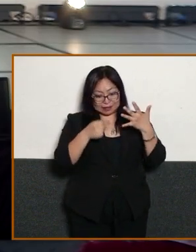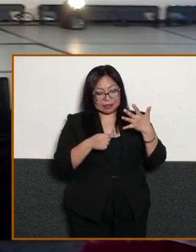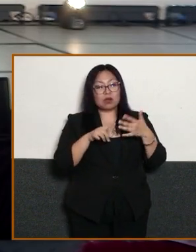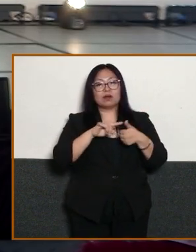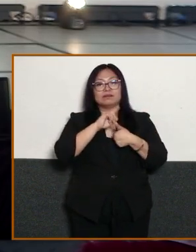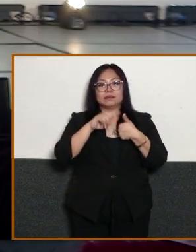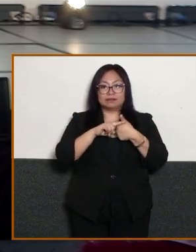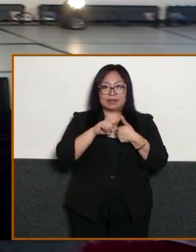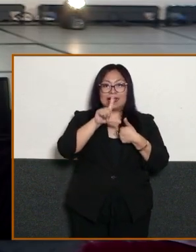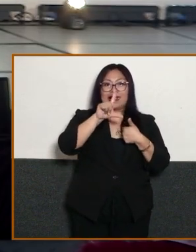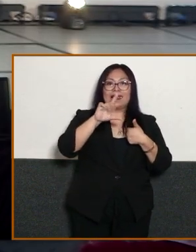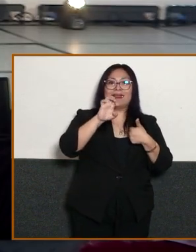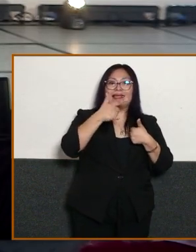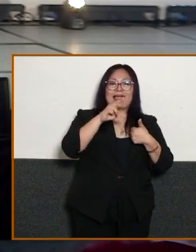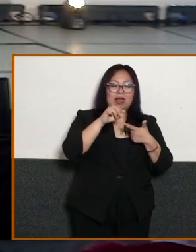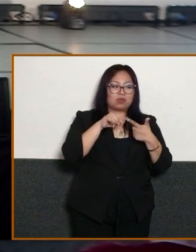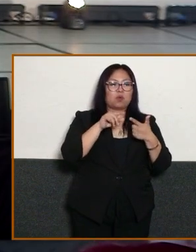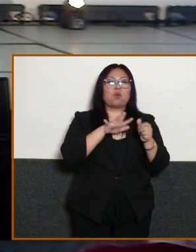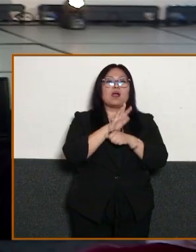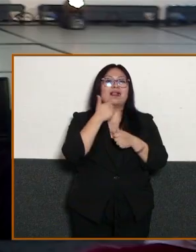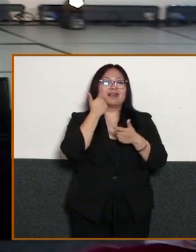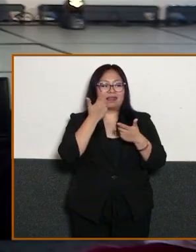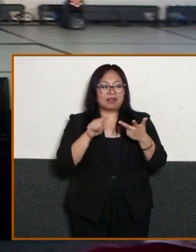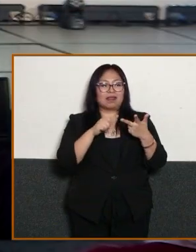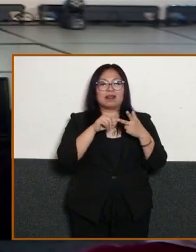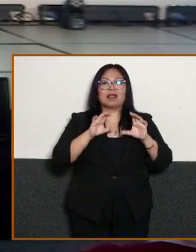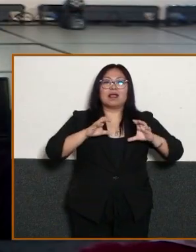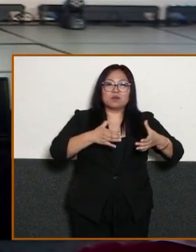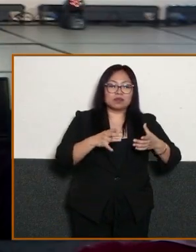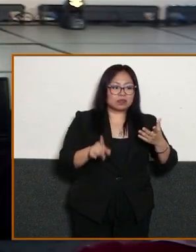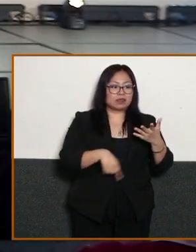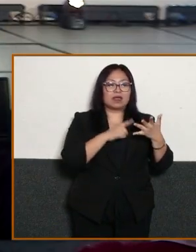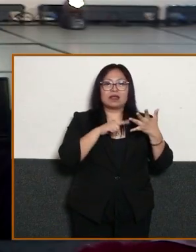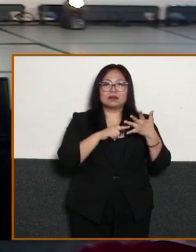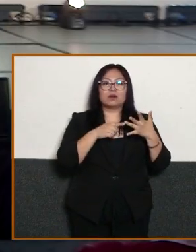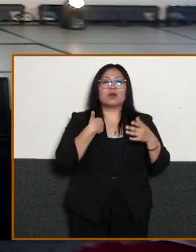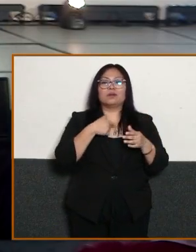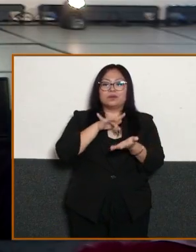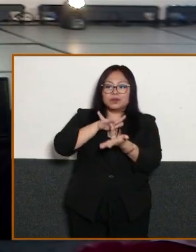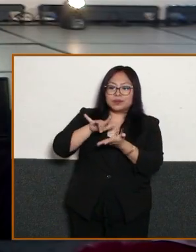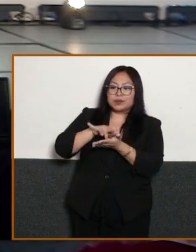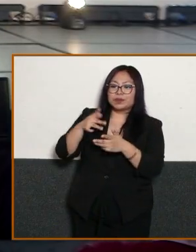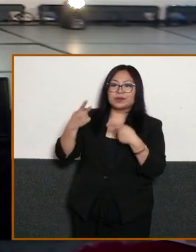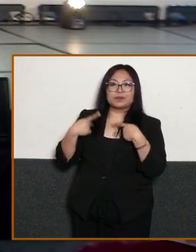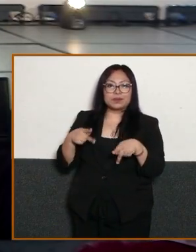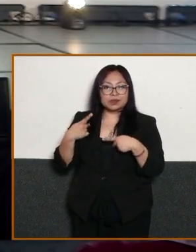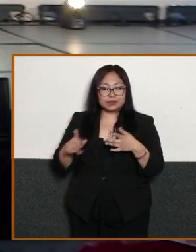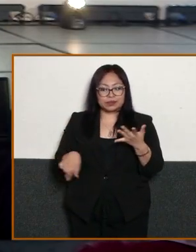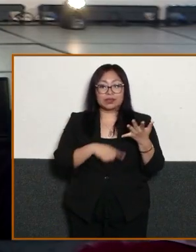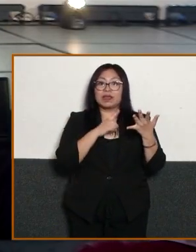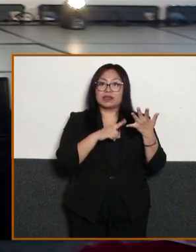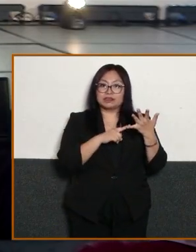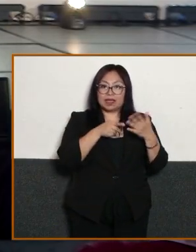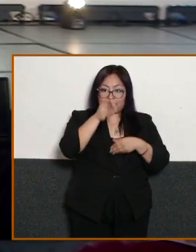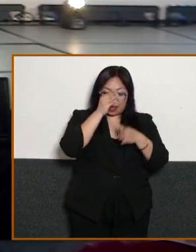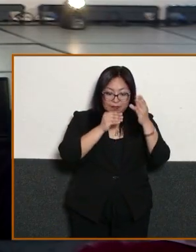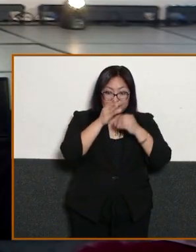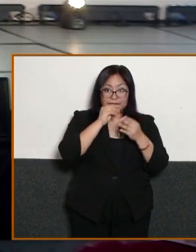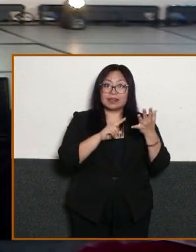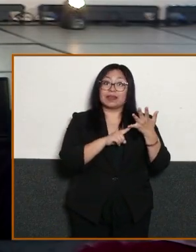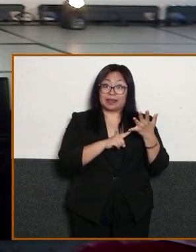Legado, ¿qué quiero? Comunidad, ¿cómo va a impactar la vida de las personas?